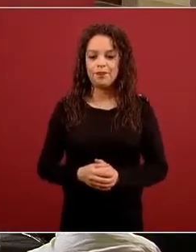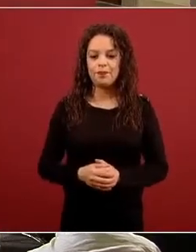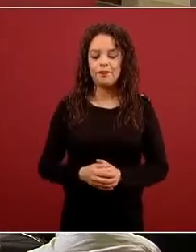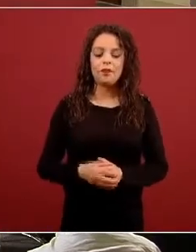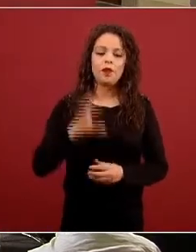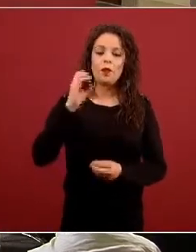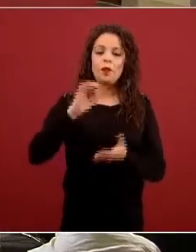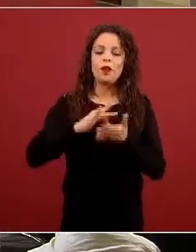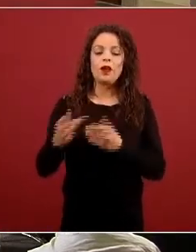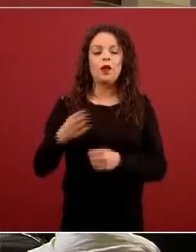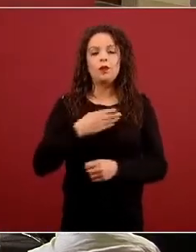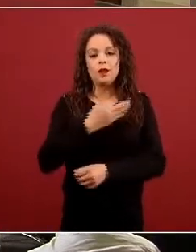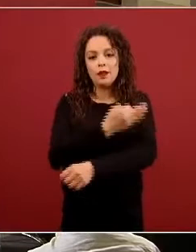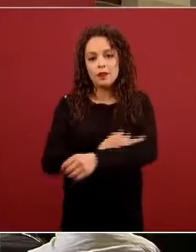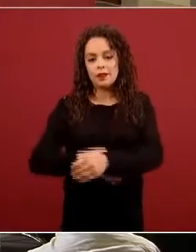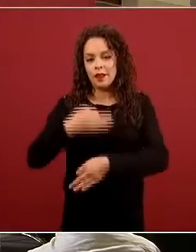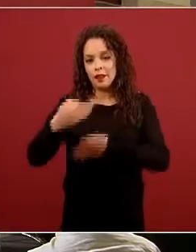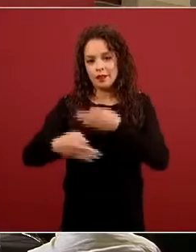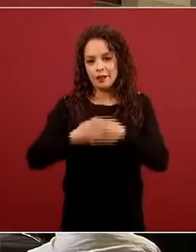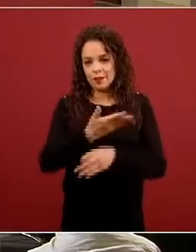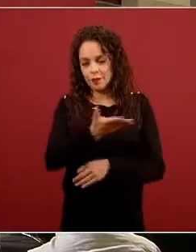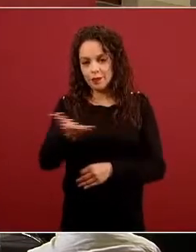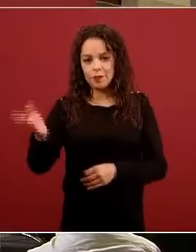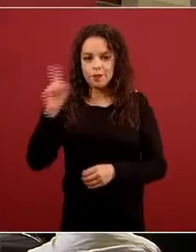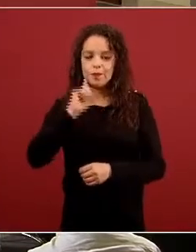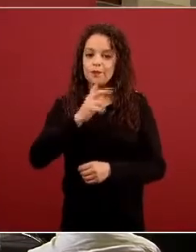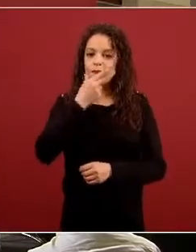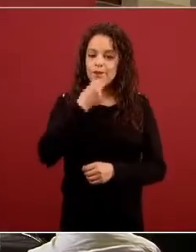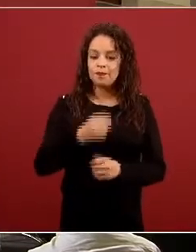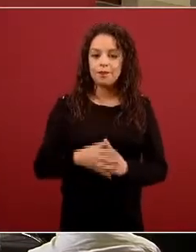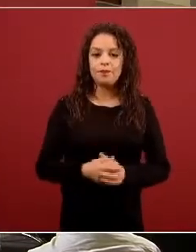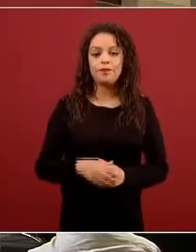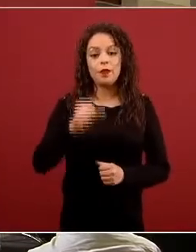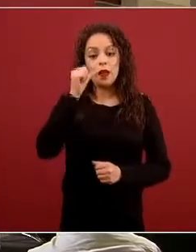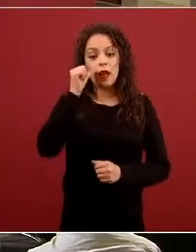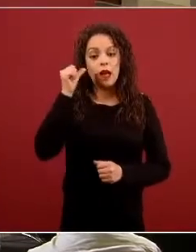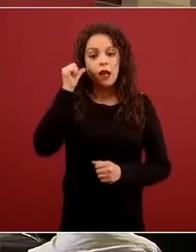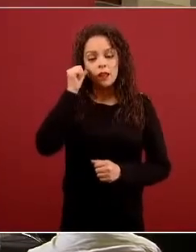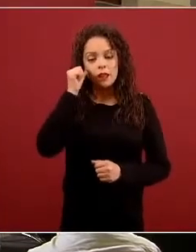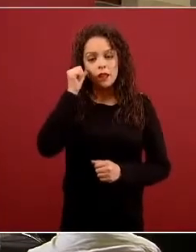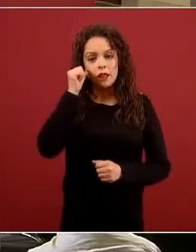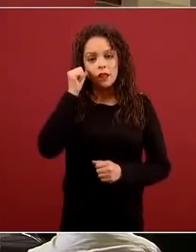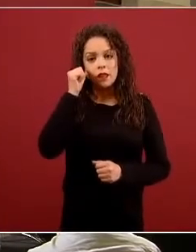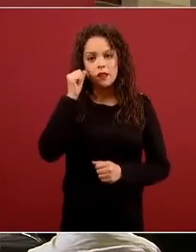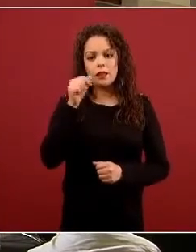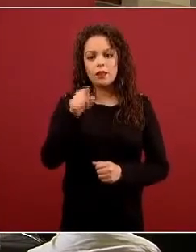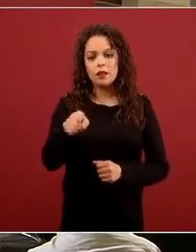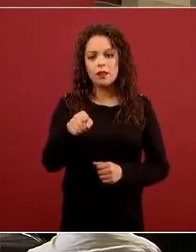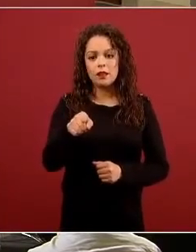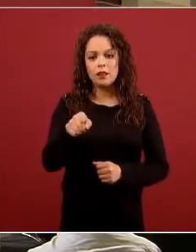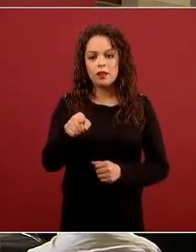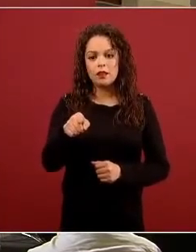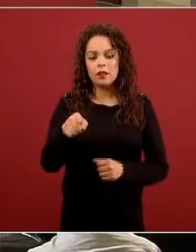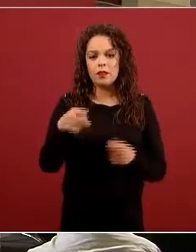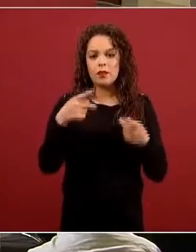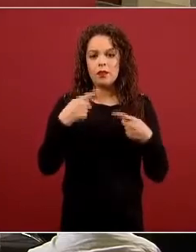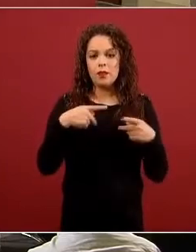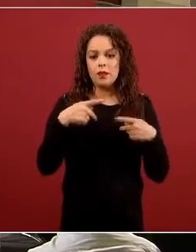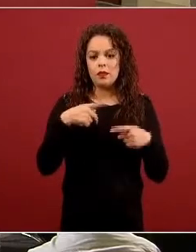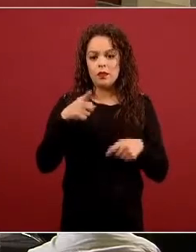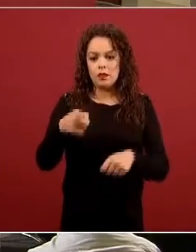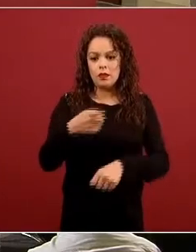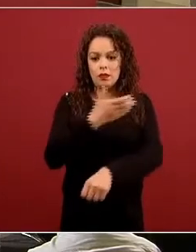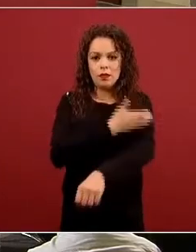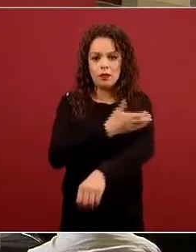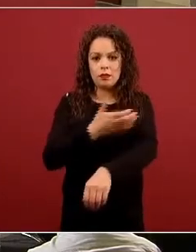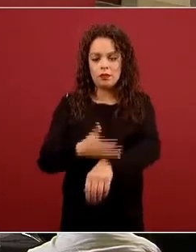tardes a todas y todos. Ayer comentaba uno de los compañeros, colegas de